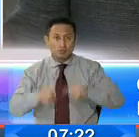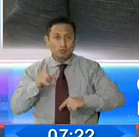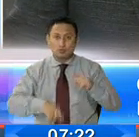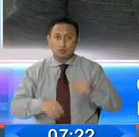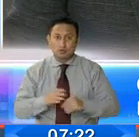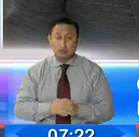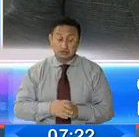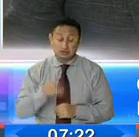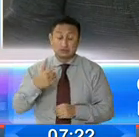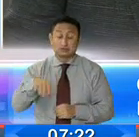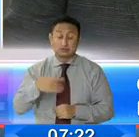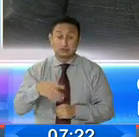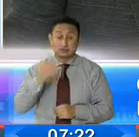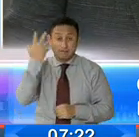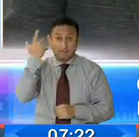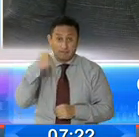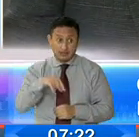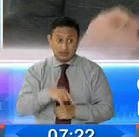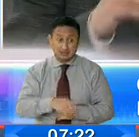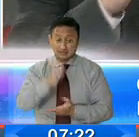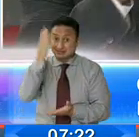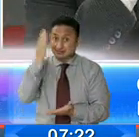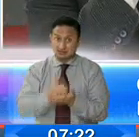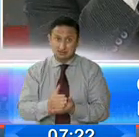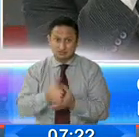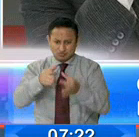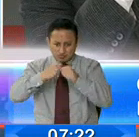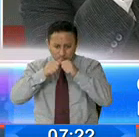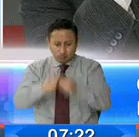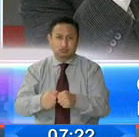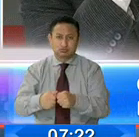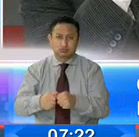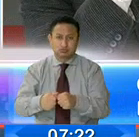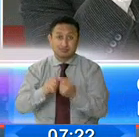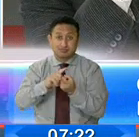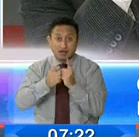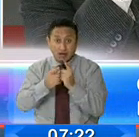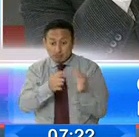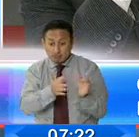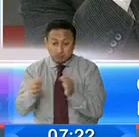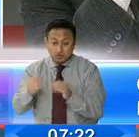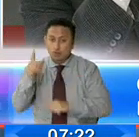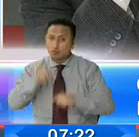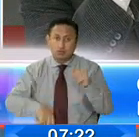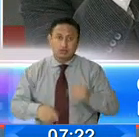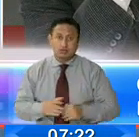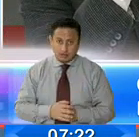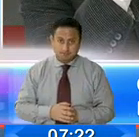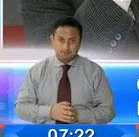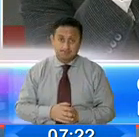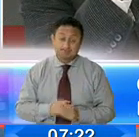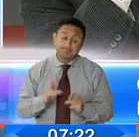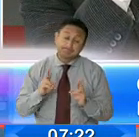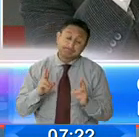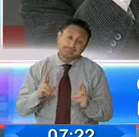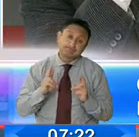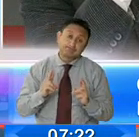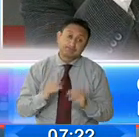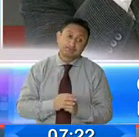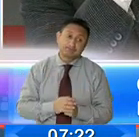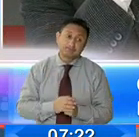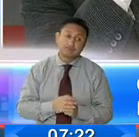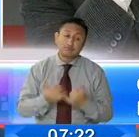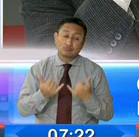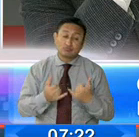fechas fatales que les llamamos, y que esas no se pueden correr. Esperemos que en